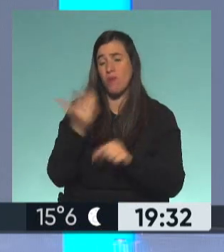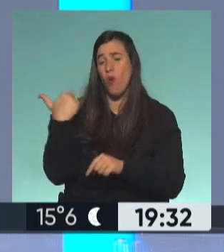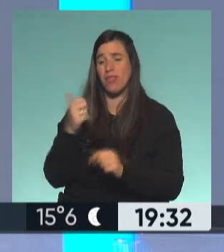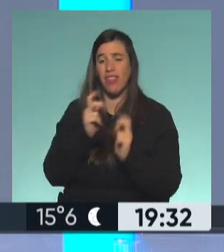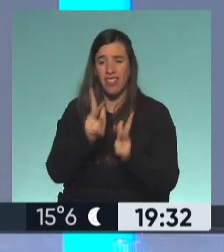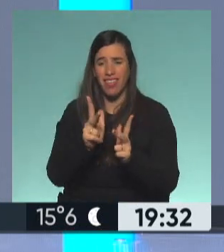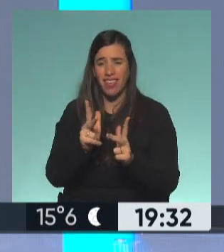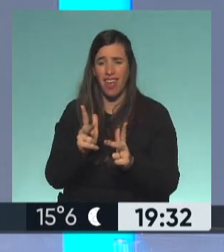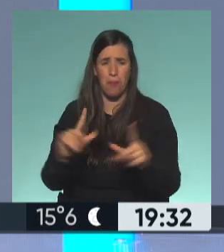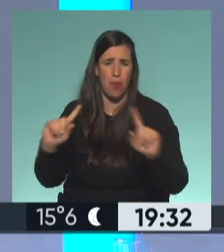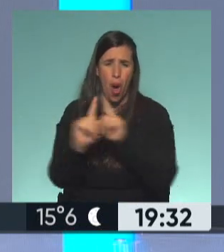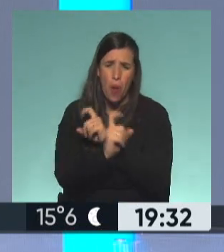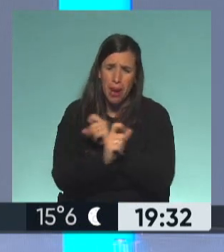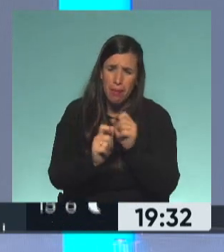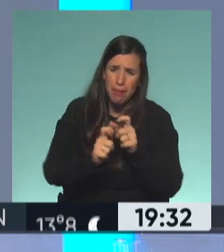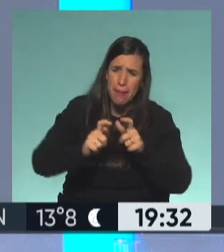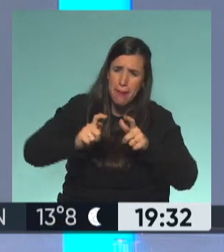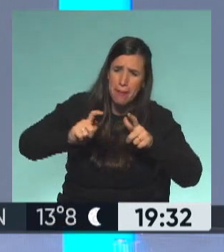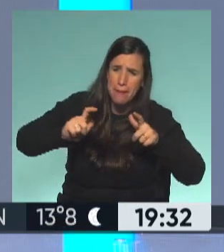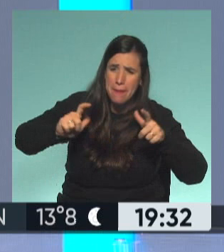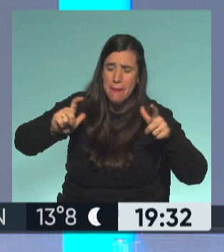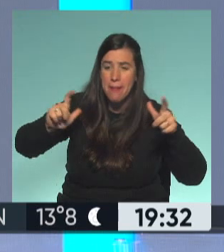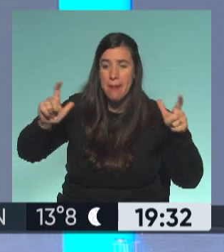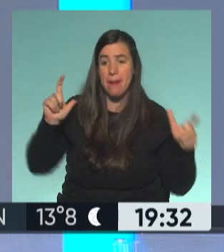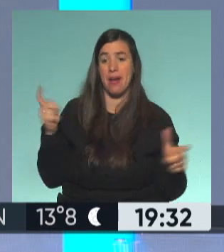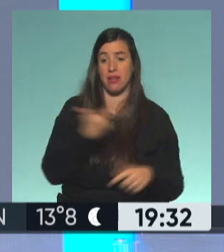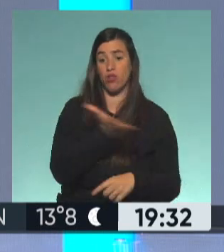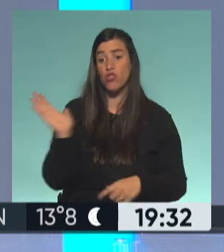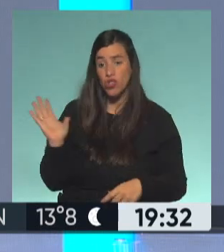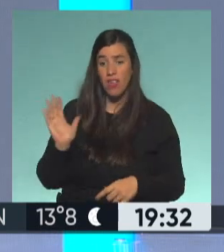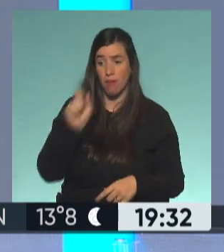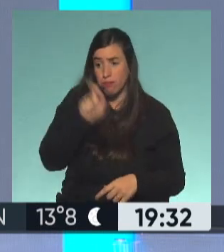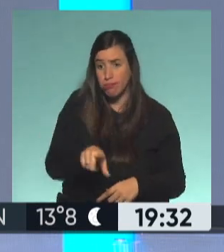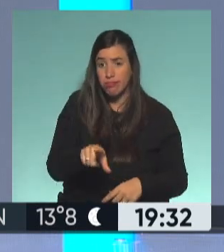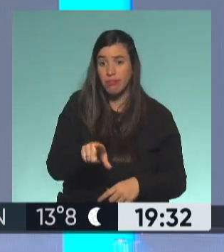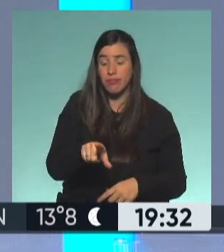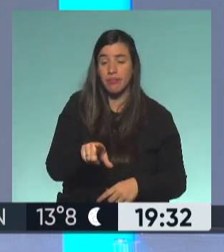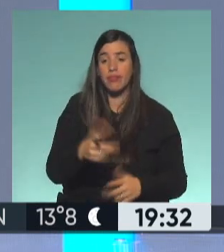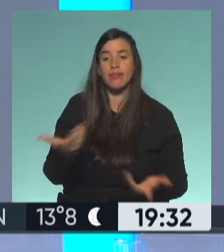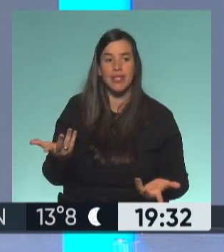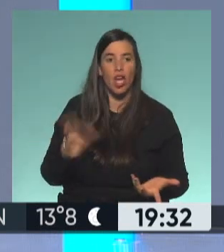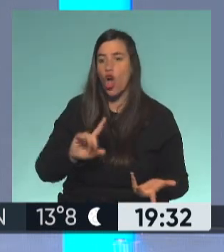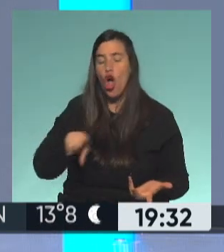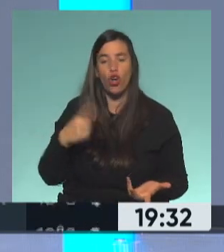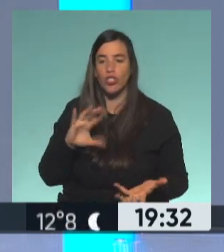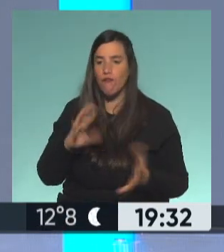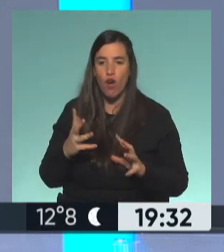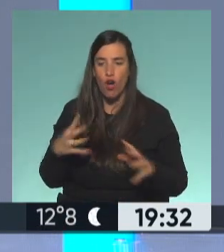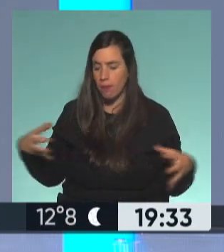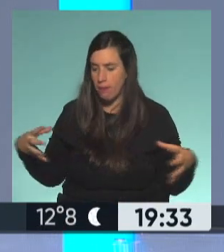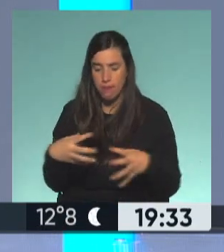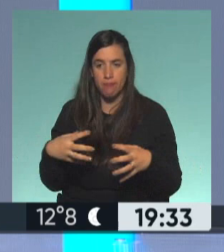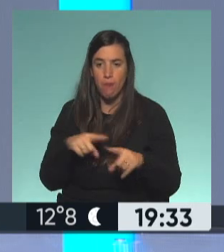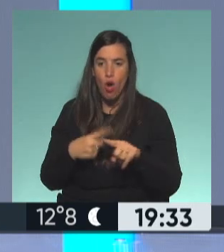de problemas crecientes para las grandes mayorías de la población que no aparece otra formación política que esté